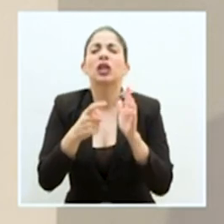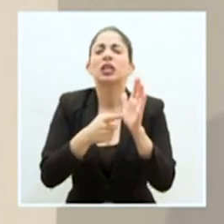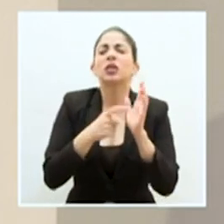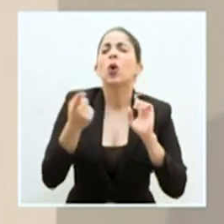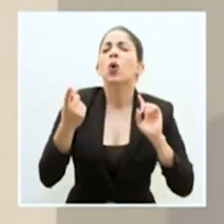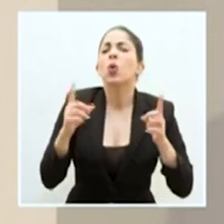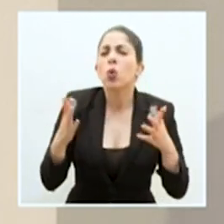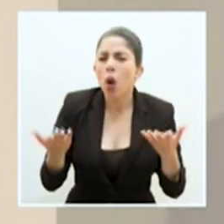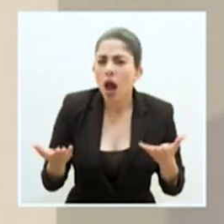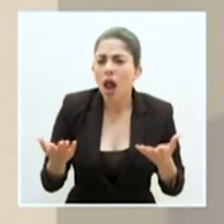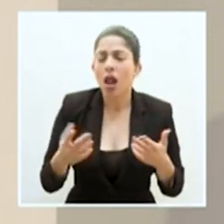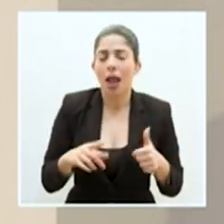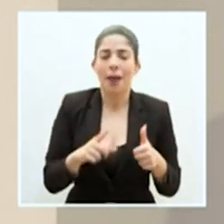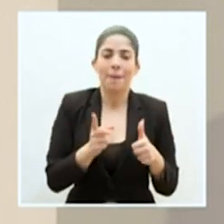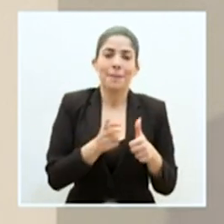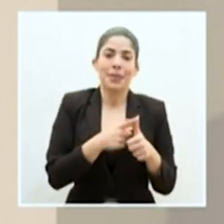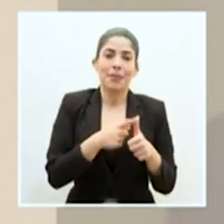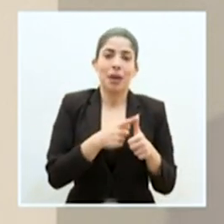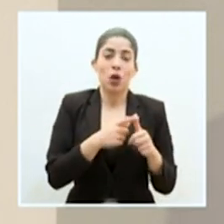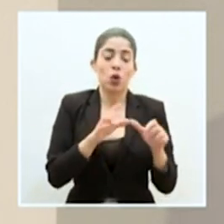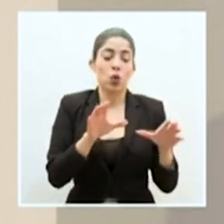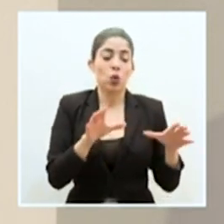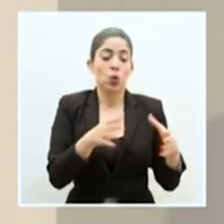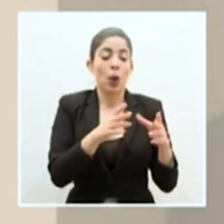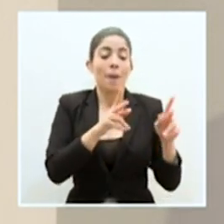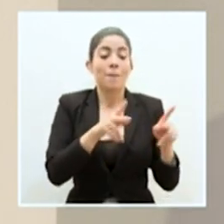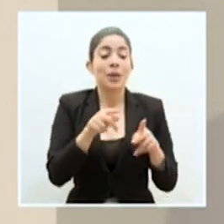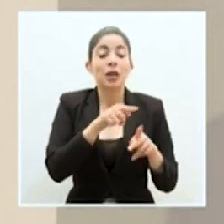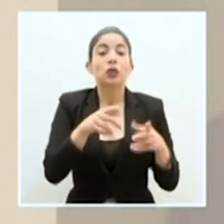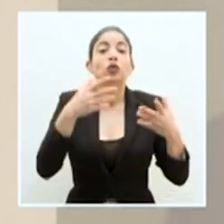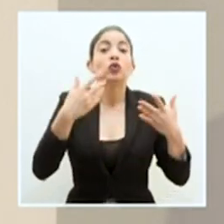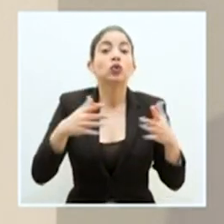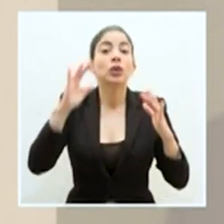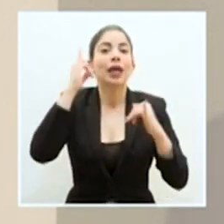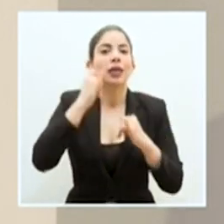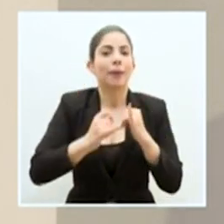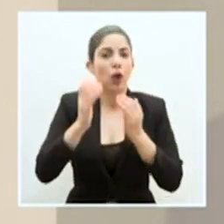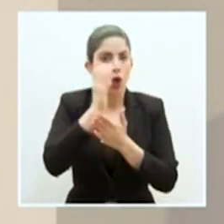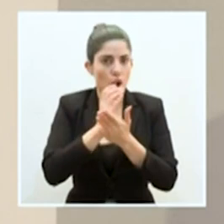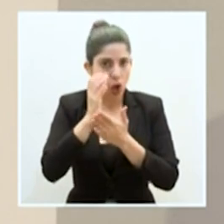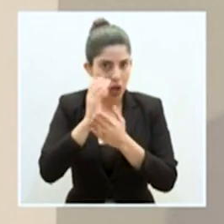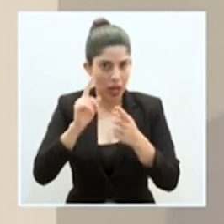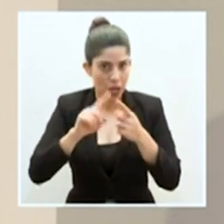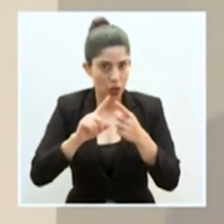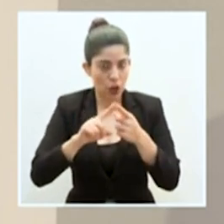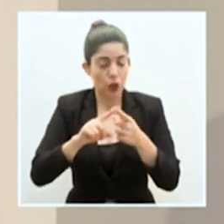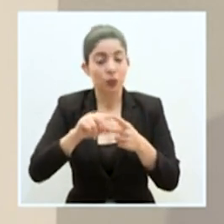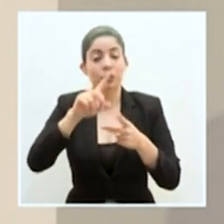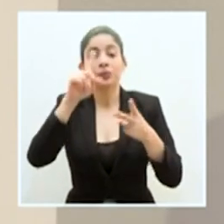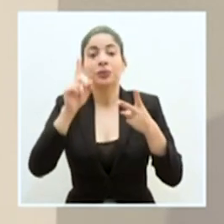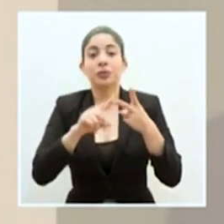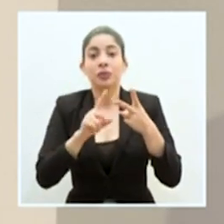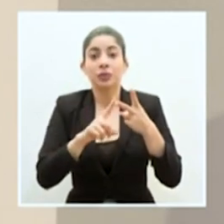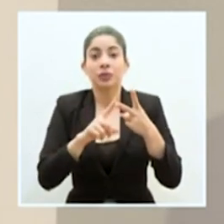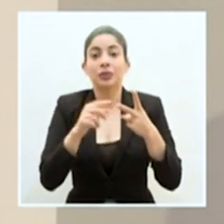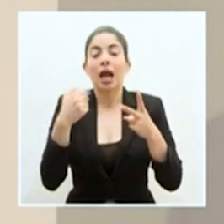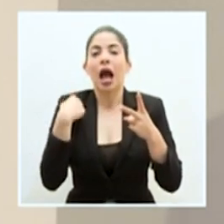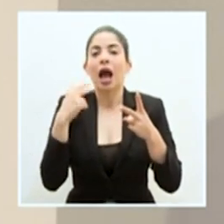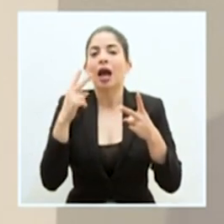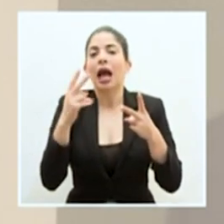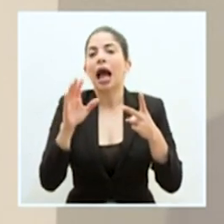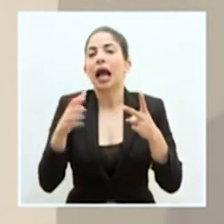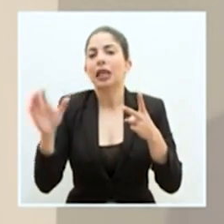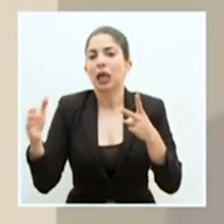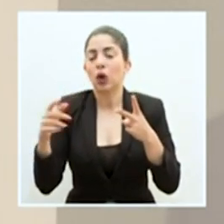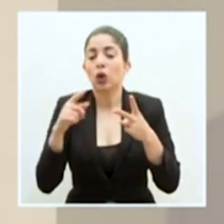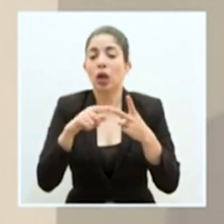Estaríamos empezando con una población que haya terminado la secundaria y que esté en estas dos categorías, tanto de